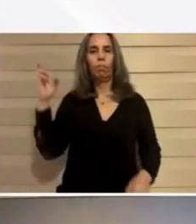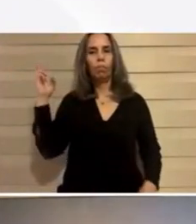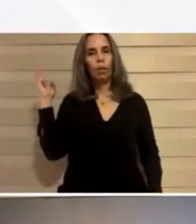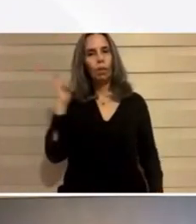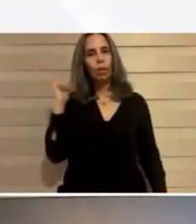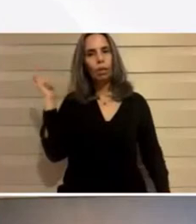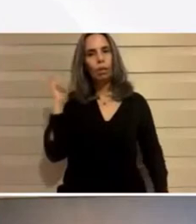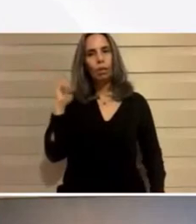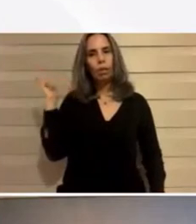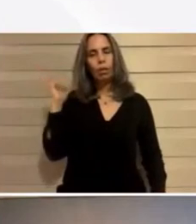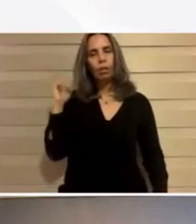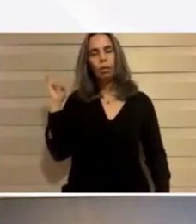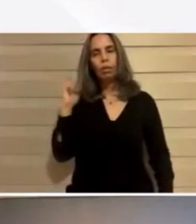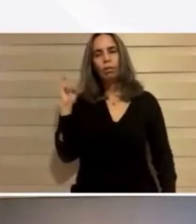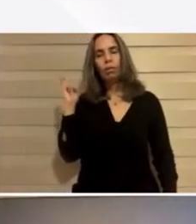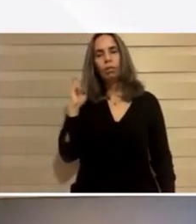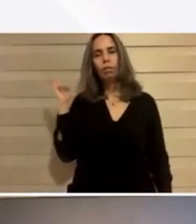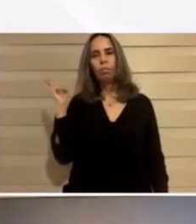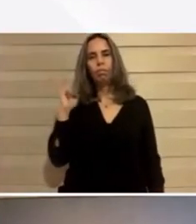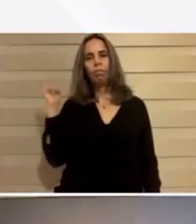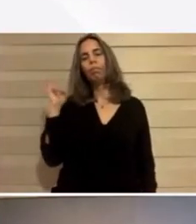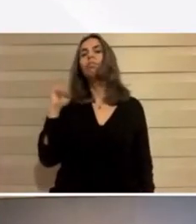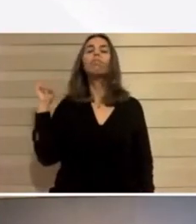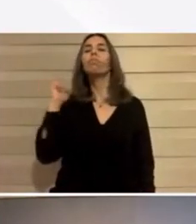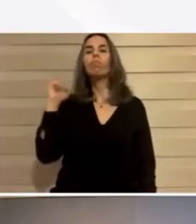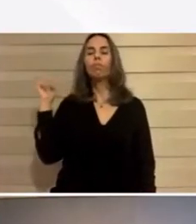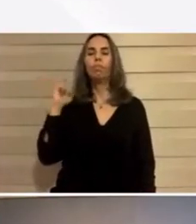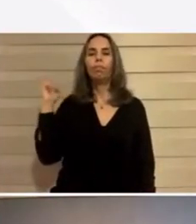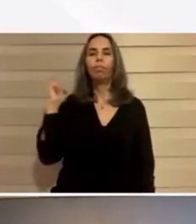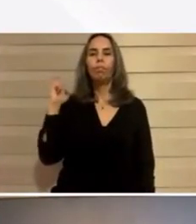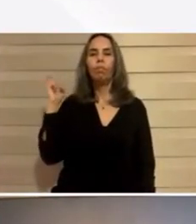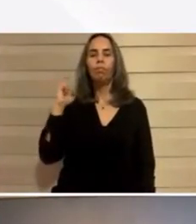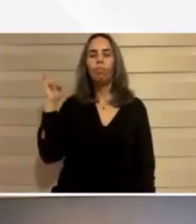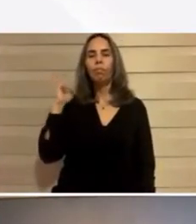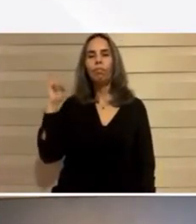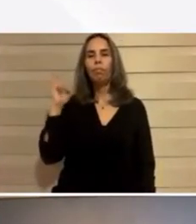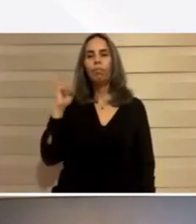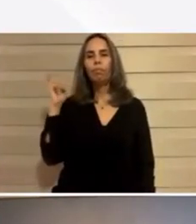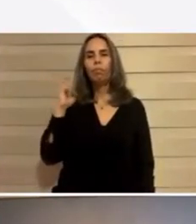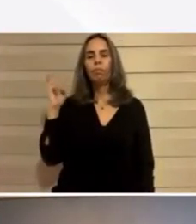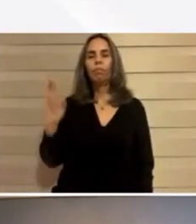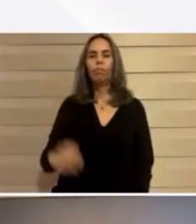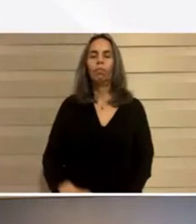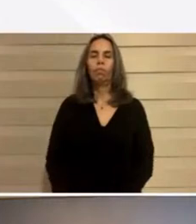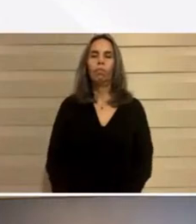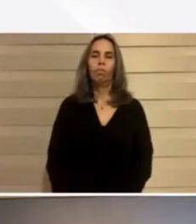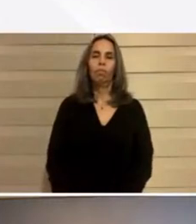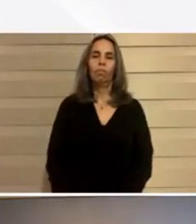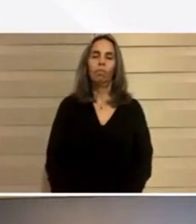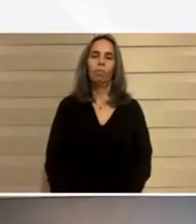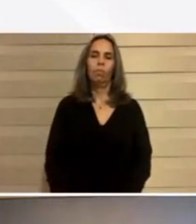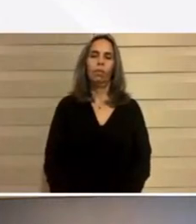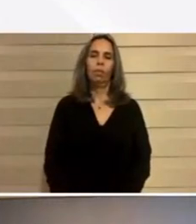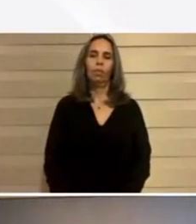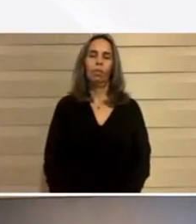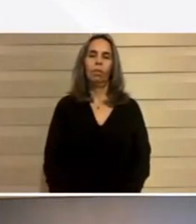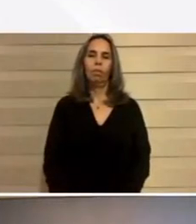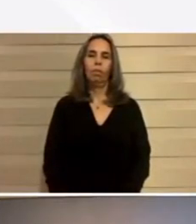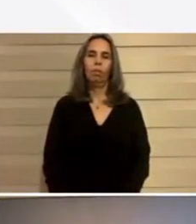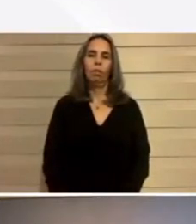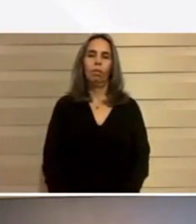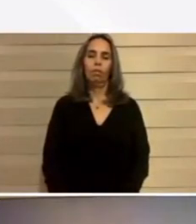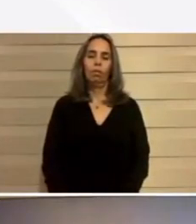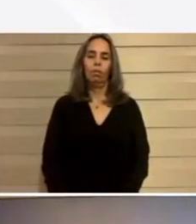recursos económicos y sociales del país. Licenciada, se enfrenta a un gran reto al dirigir un museo en esta época de